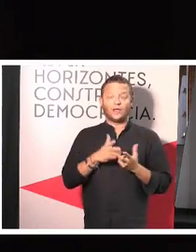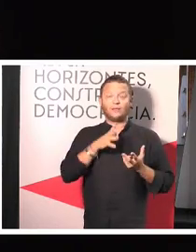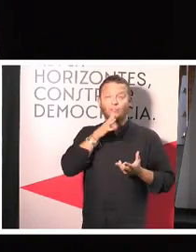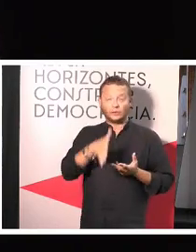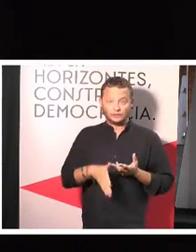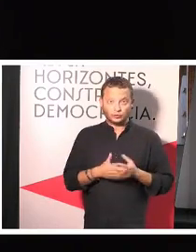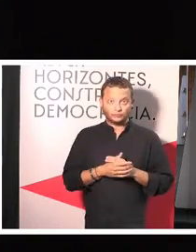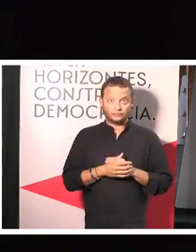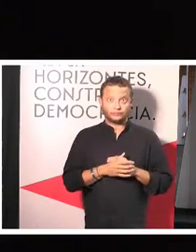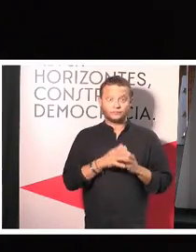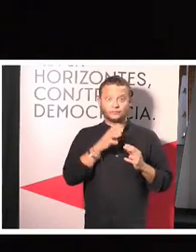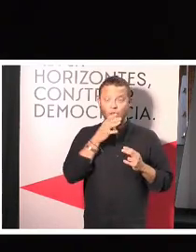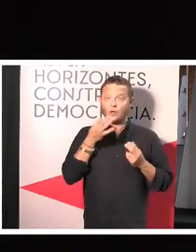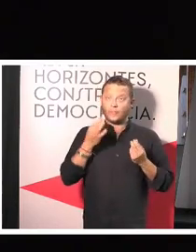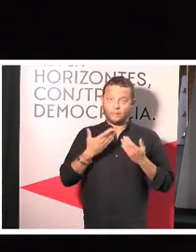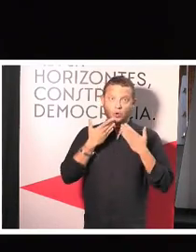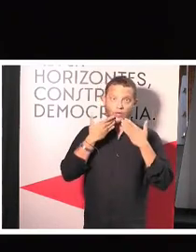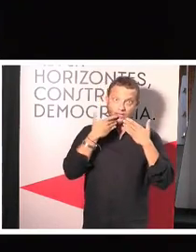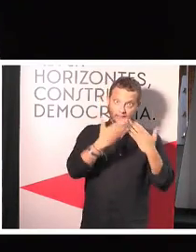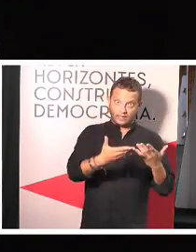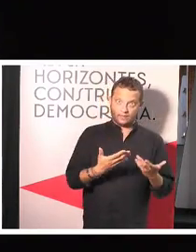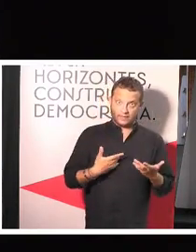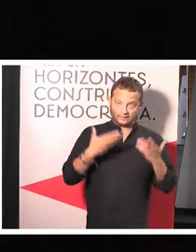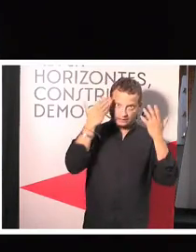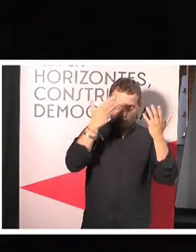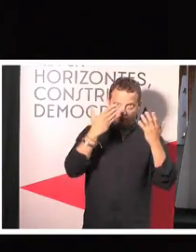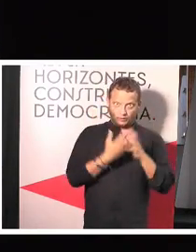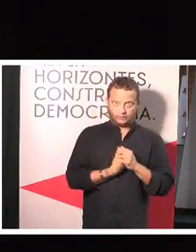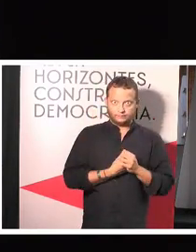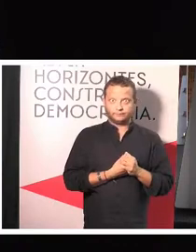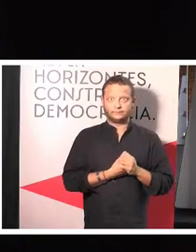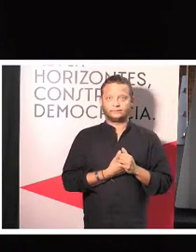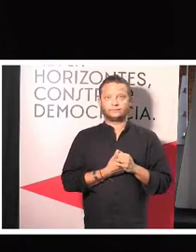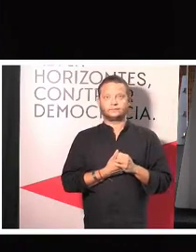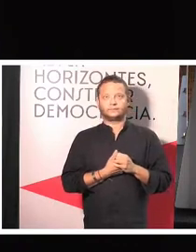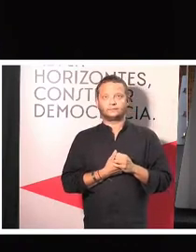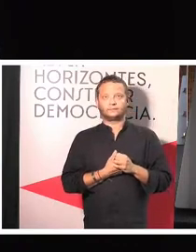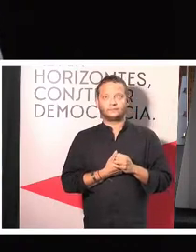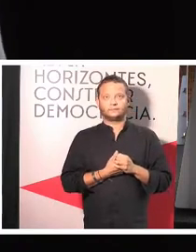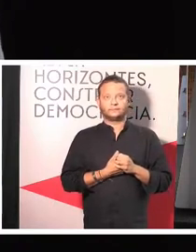cual la quiero dar las gracias y la enhorabuena, ¿no?